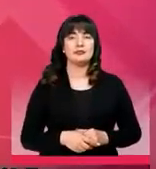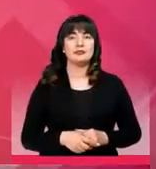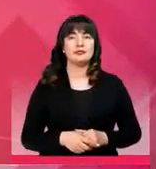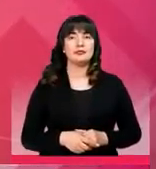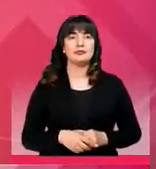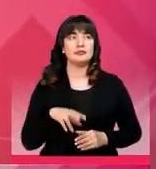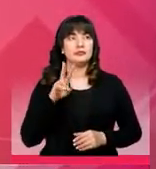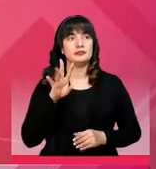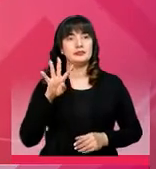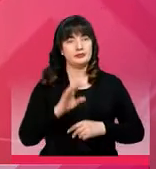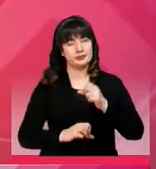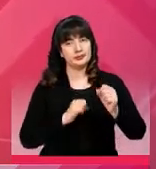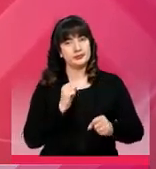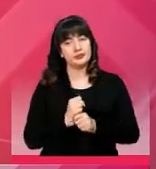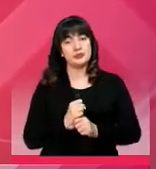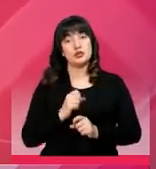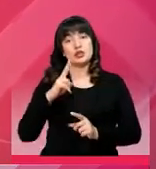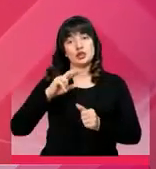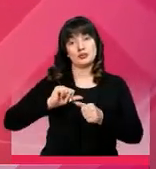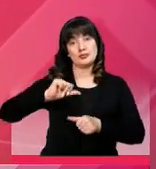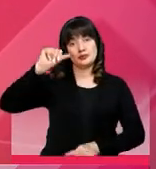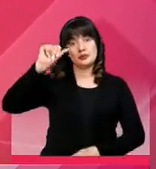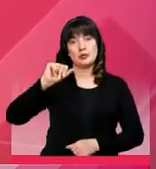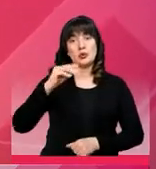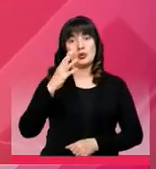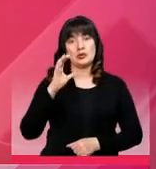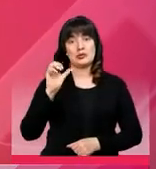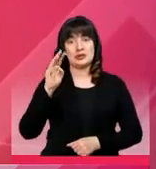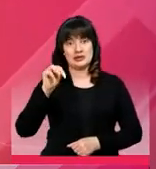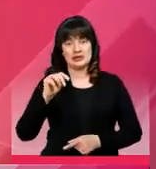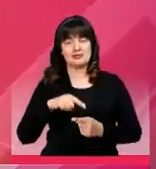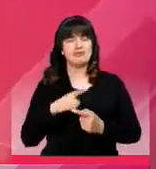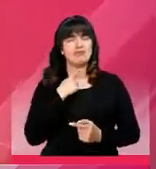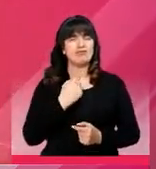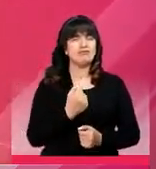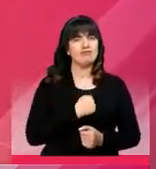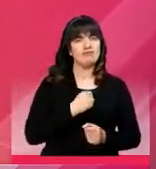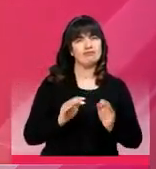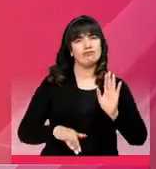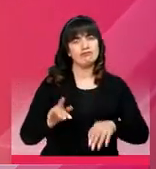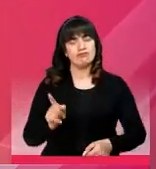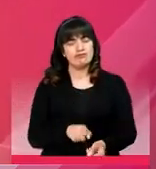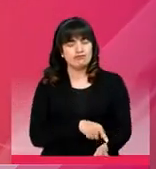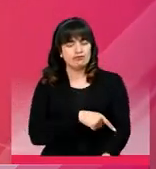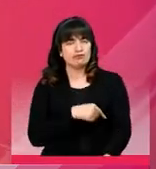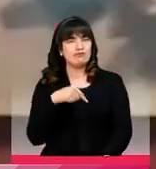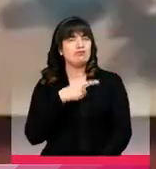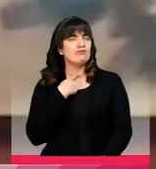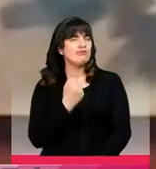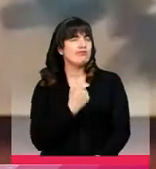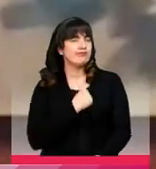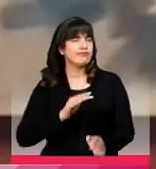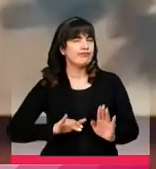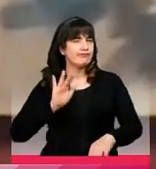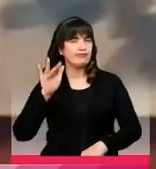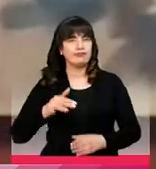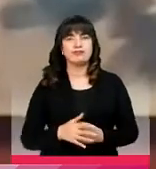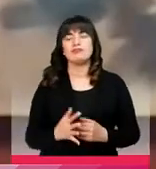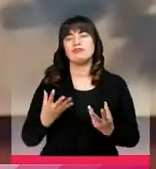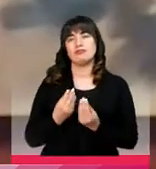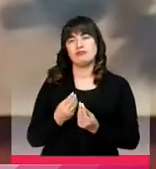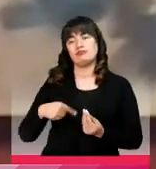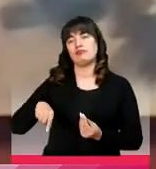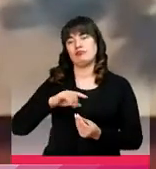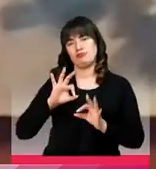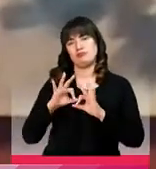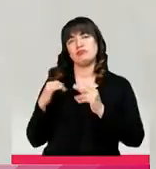24 años, 2 metros, 4 centímetros y la pasión por el deporte cargada en las venas. Nosotros somos de una familia de